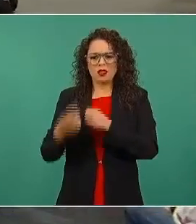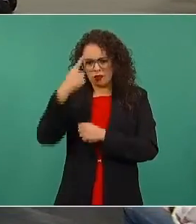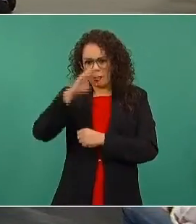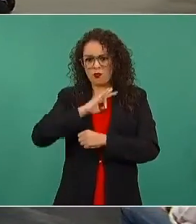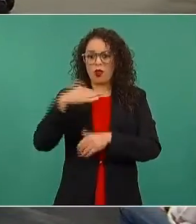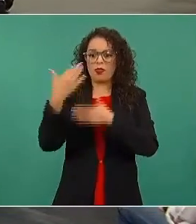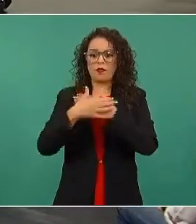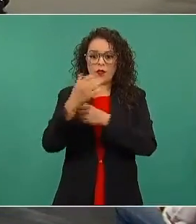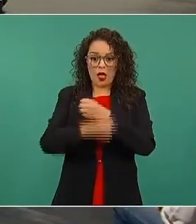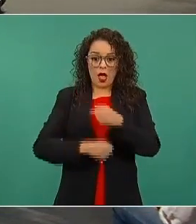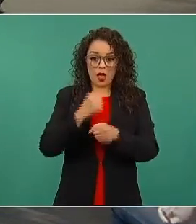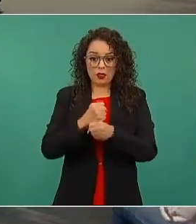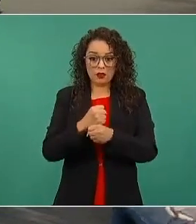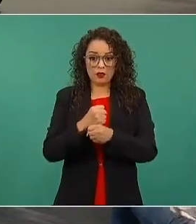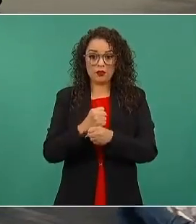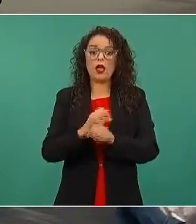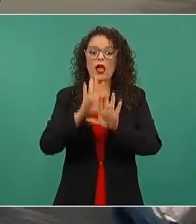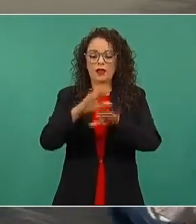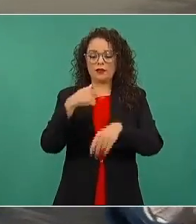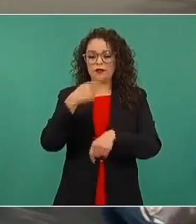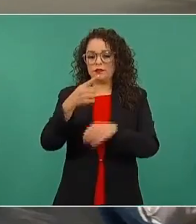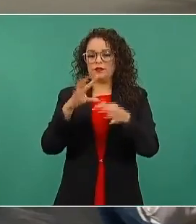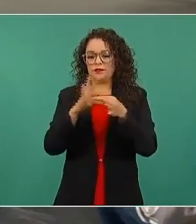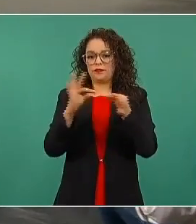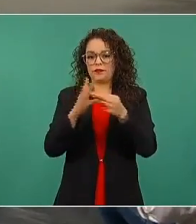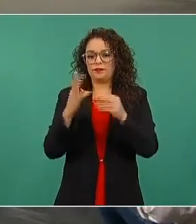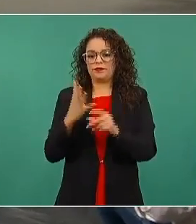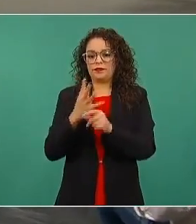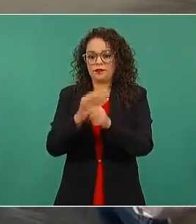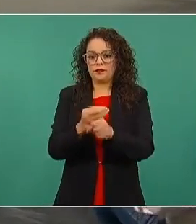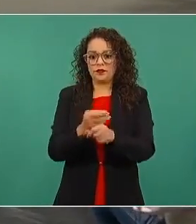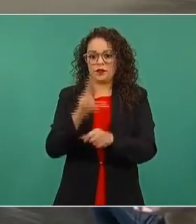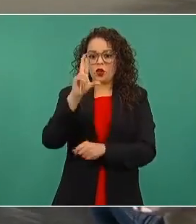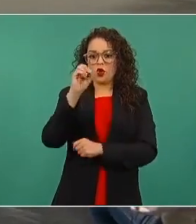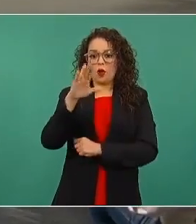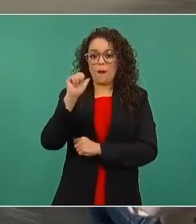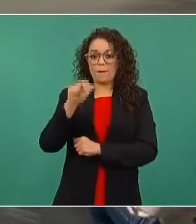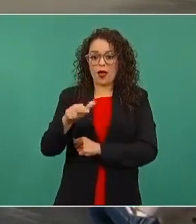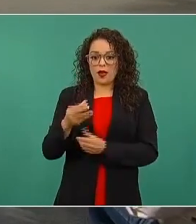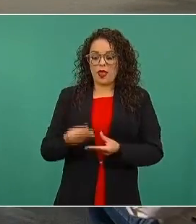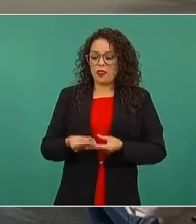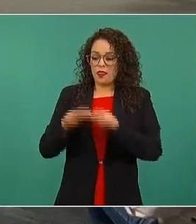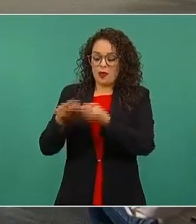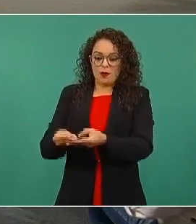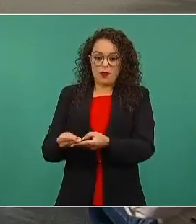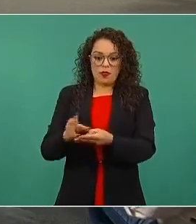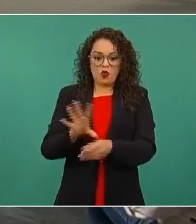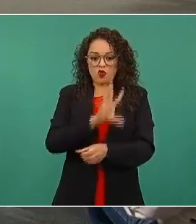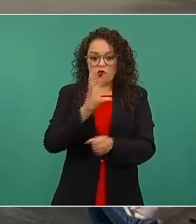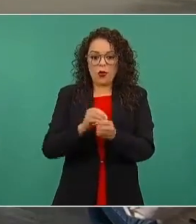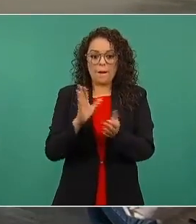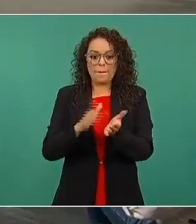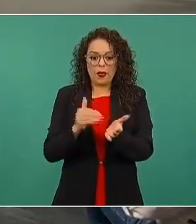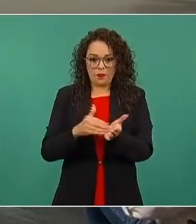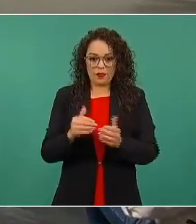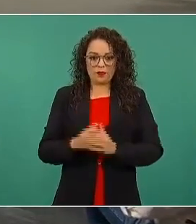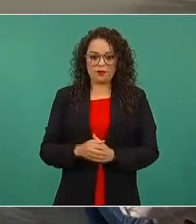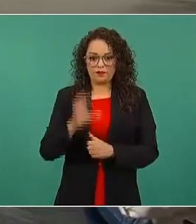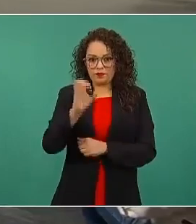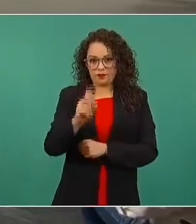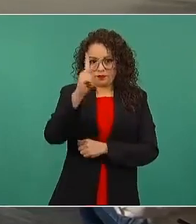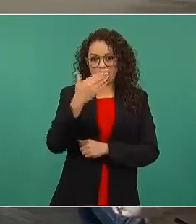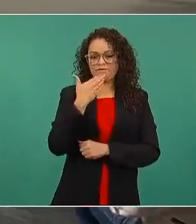la pavimentación. Como complemento, Román te va a entregar toda la documentación. Muy bien,